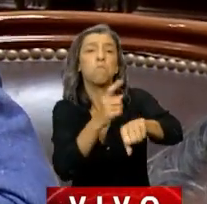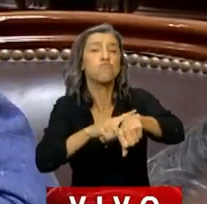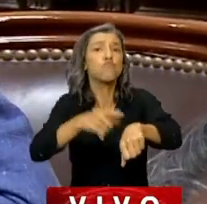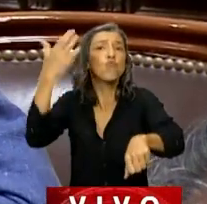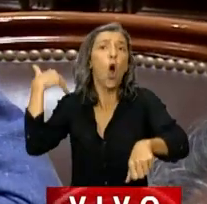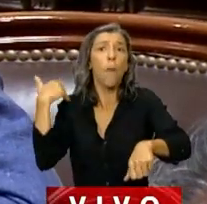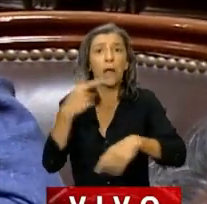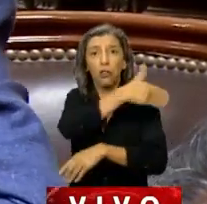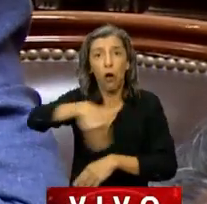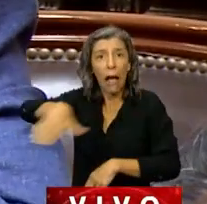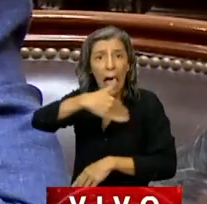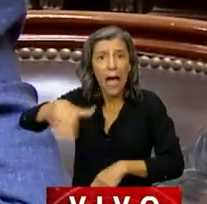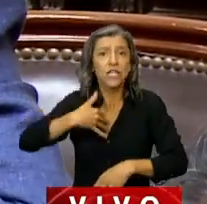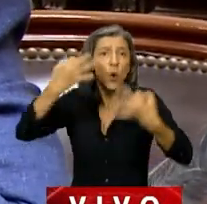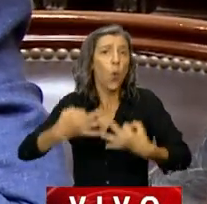libertadores y se lo llevaron.